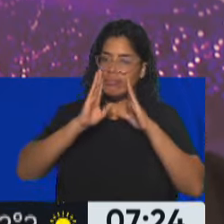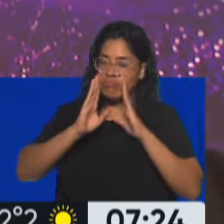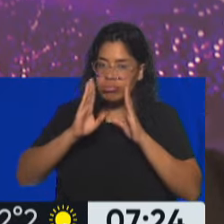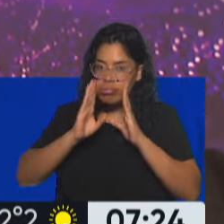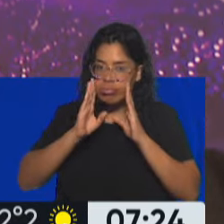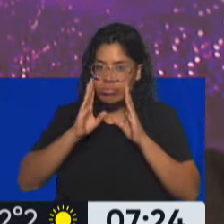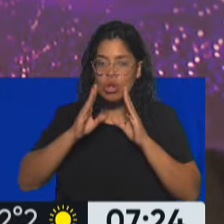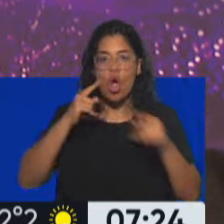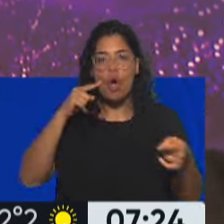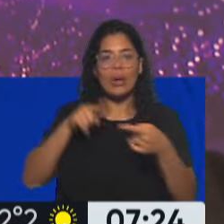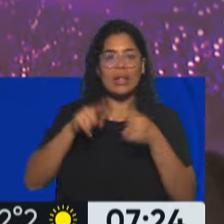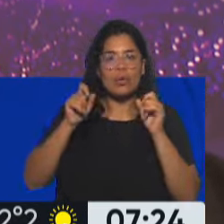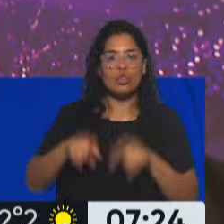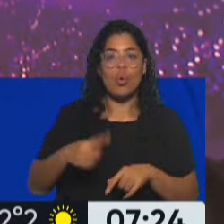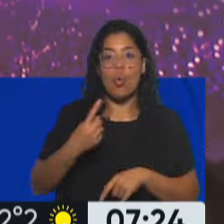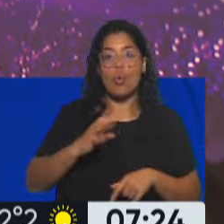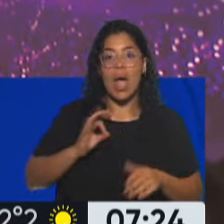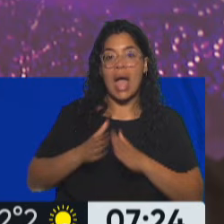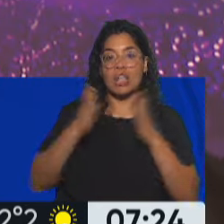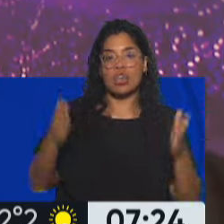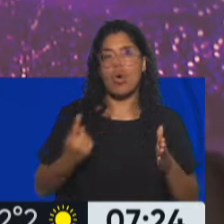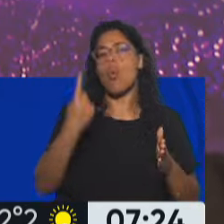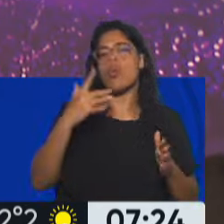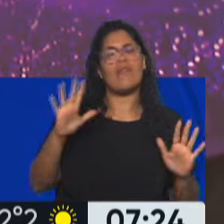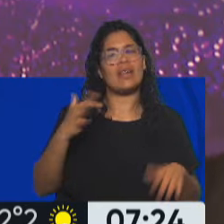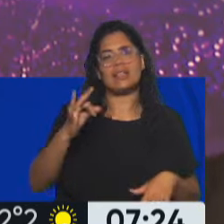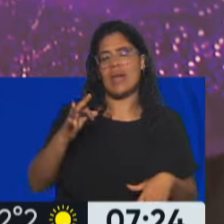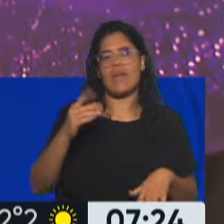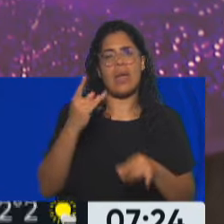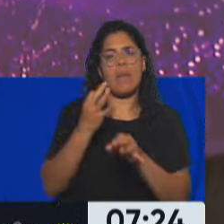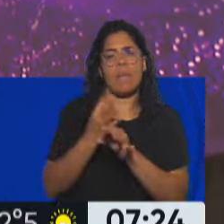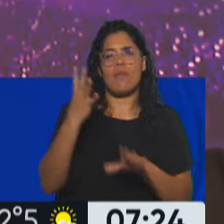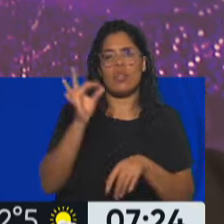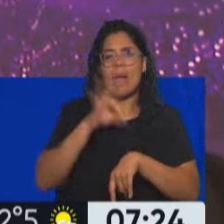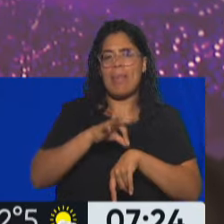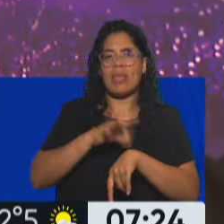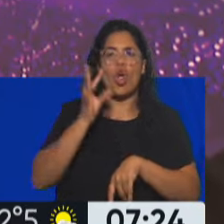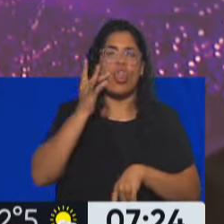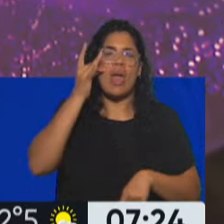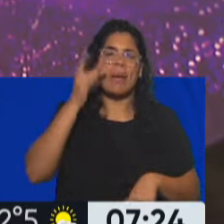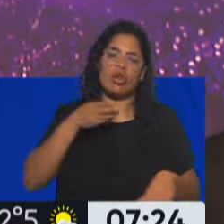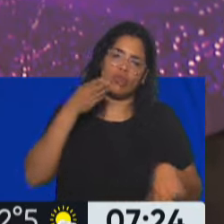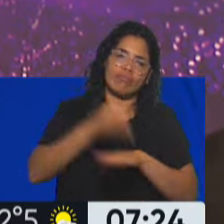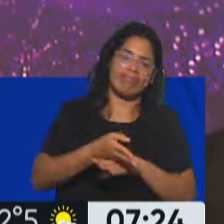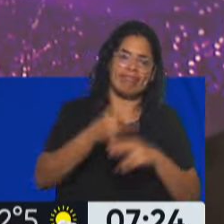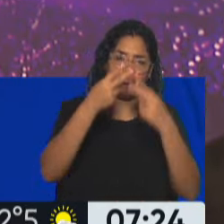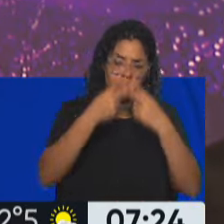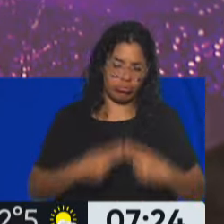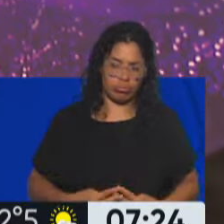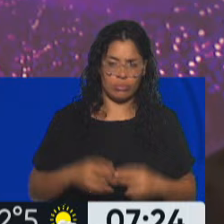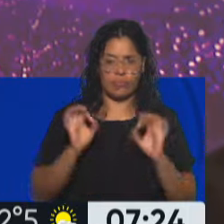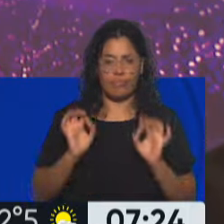año con el dermatólogo y por supuesto estimular. Acordarnos que también hay muchas maneras de protegerse,